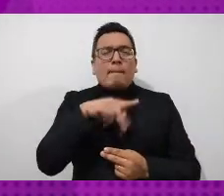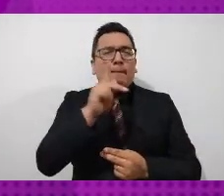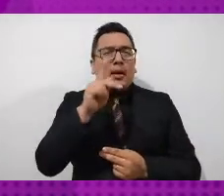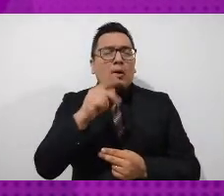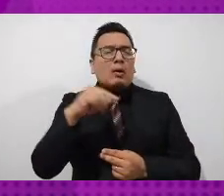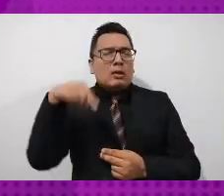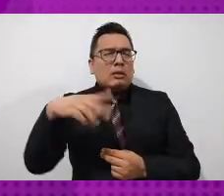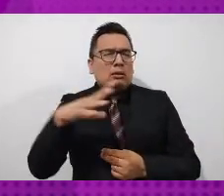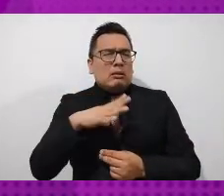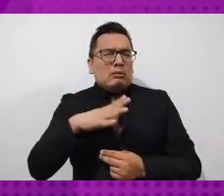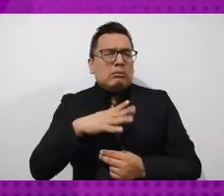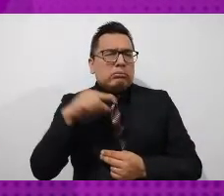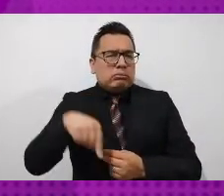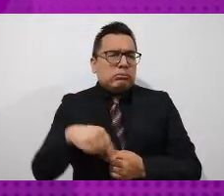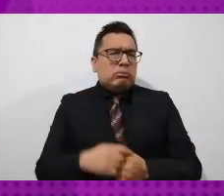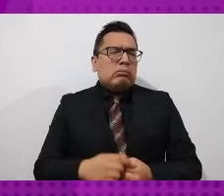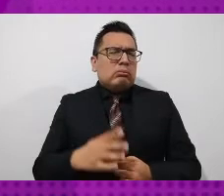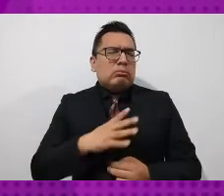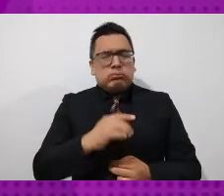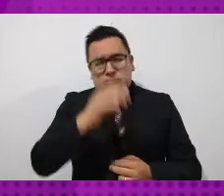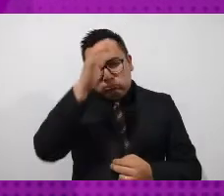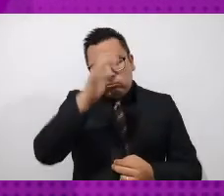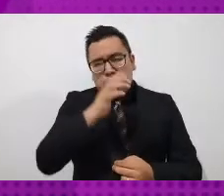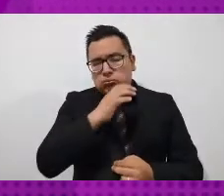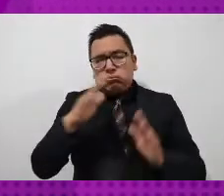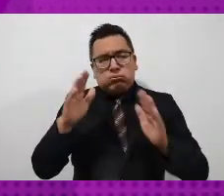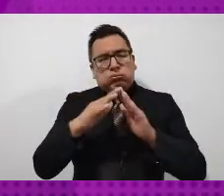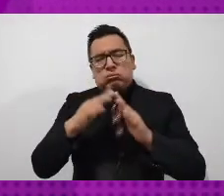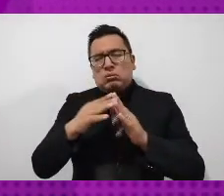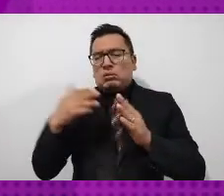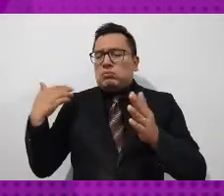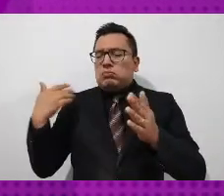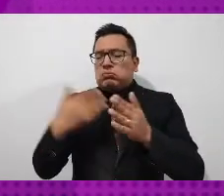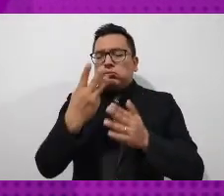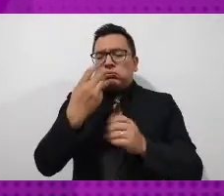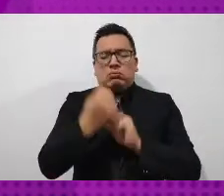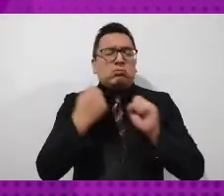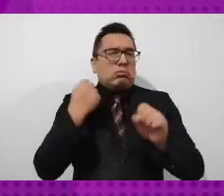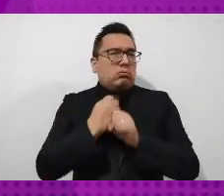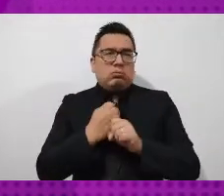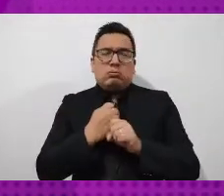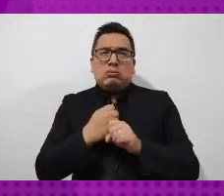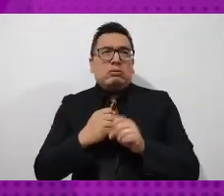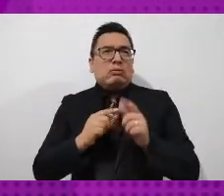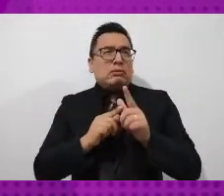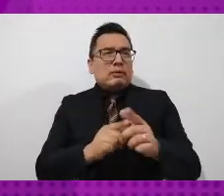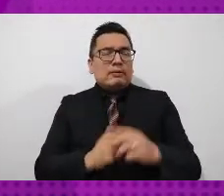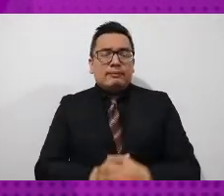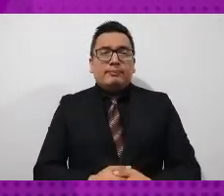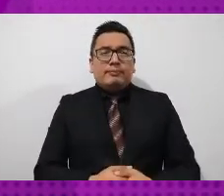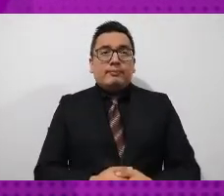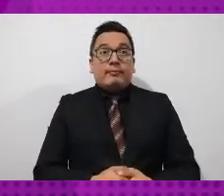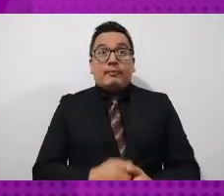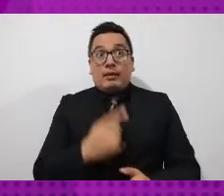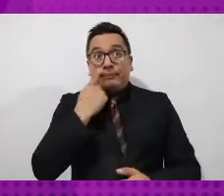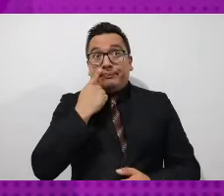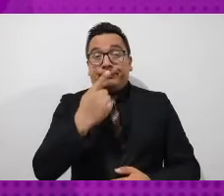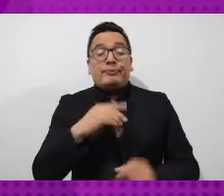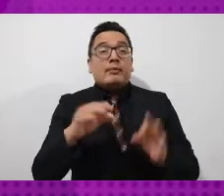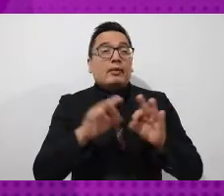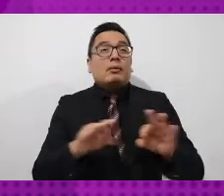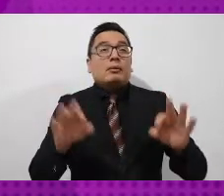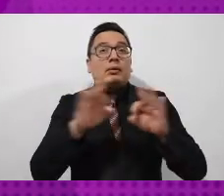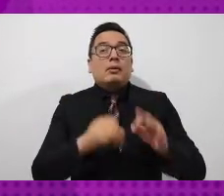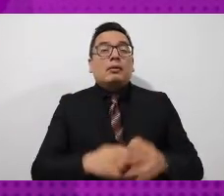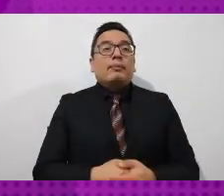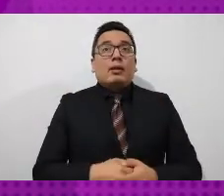coahuilenses, acrediten haber residido en el Estado por más de 3 años. Ahora bien, y esto es bien importante, cuando